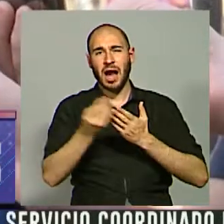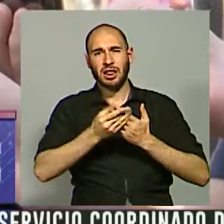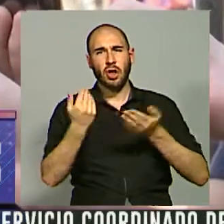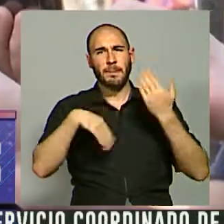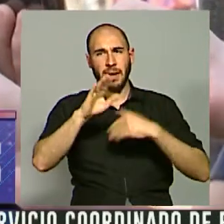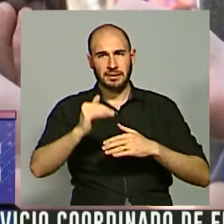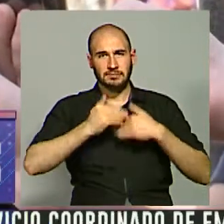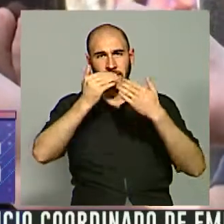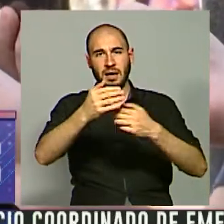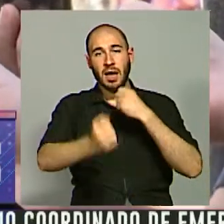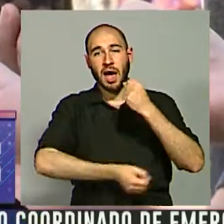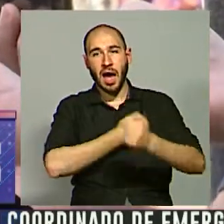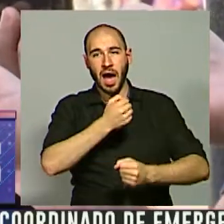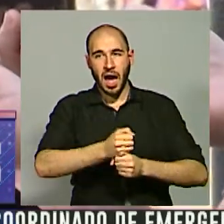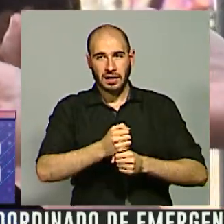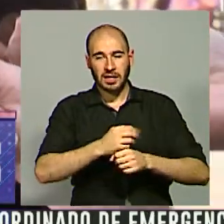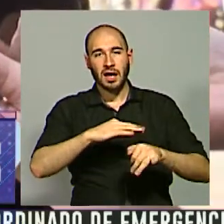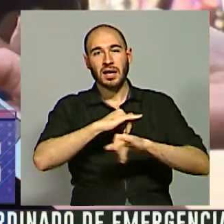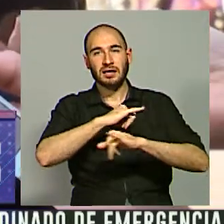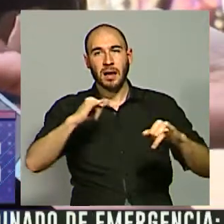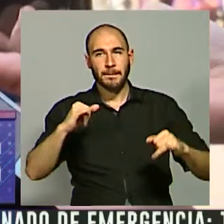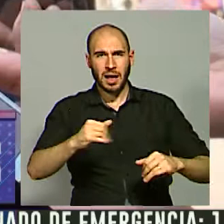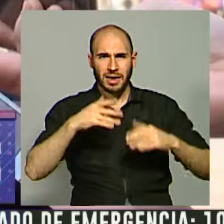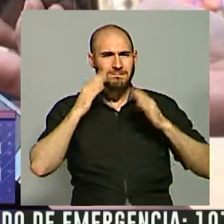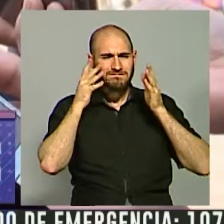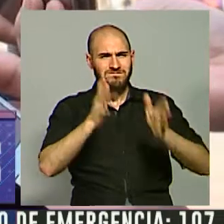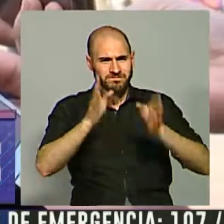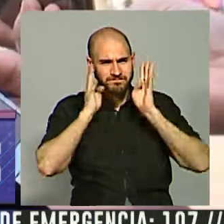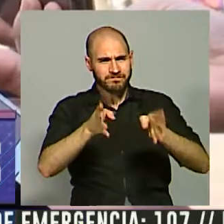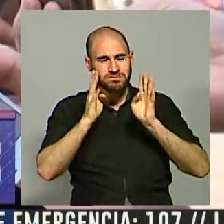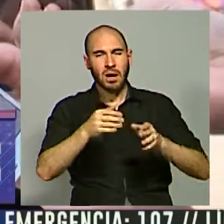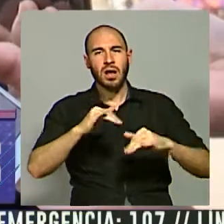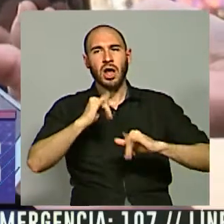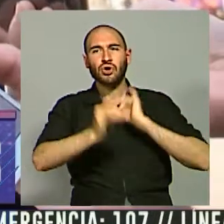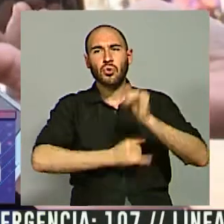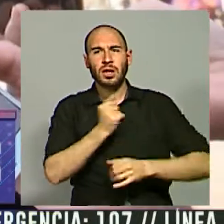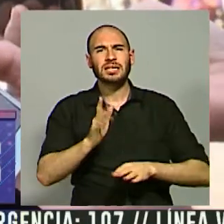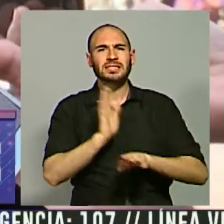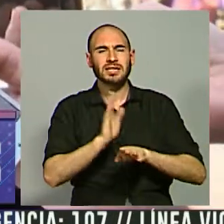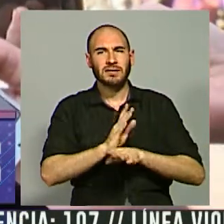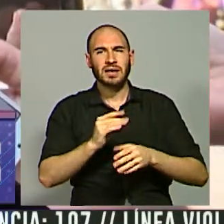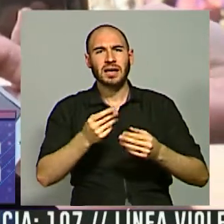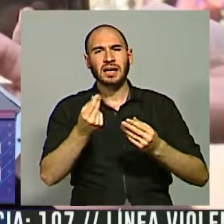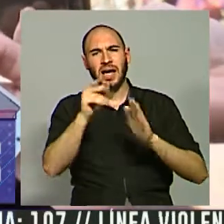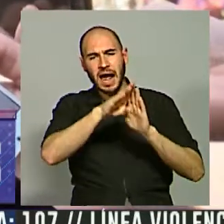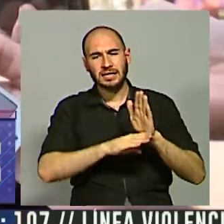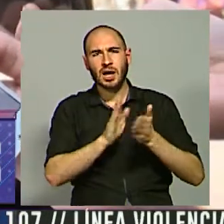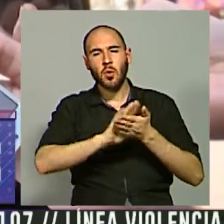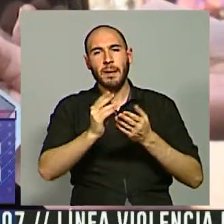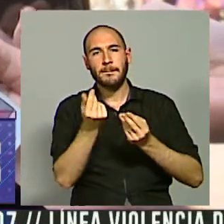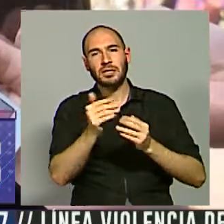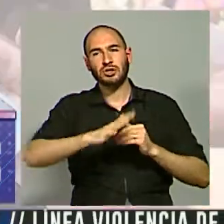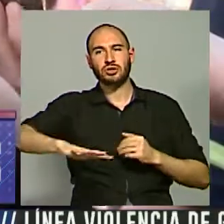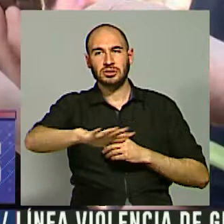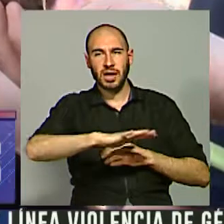consumo, hasta tanto se haga una campaña muy agresiva de explicación en qué consisten las nuevas características de la tarifa